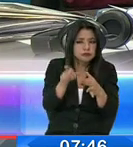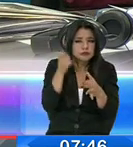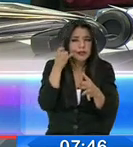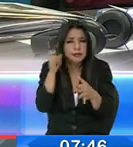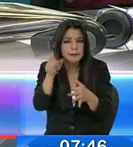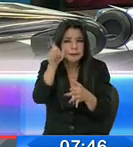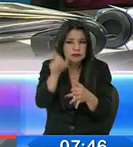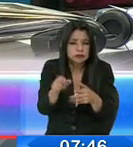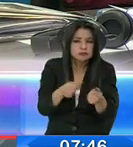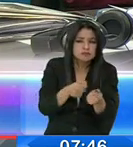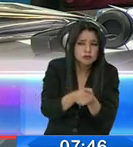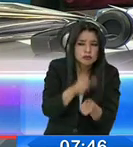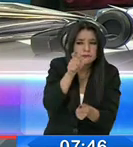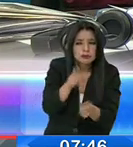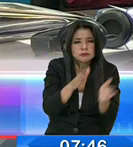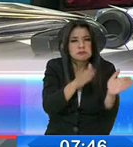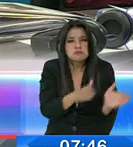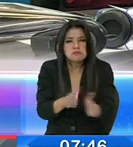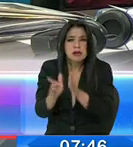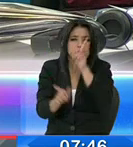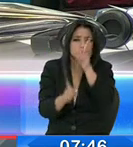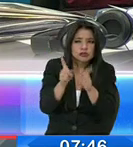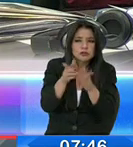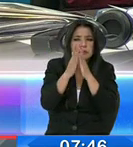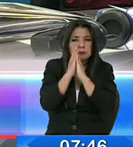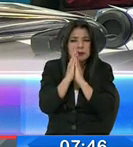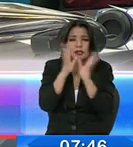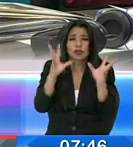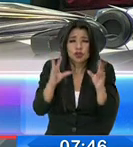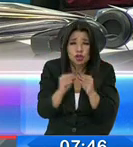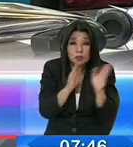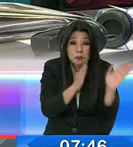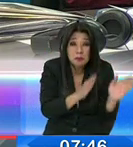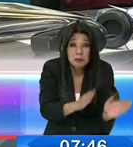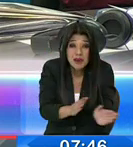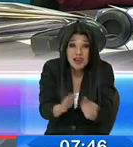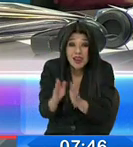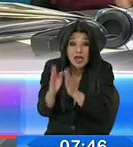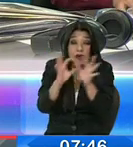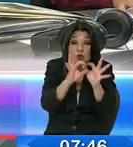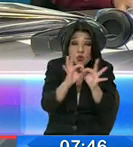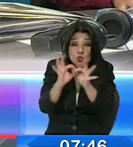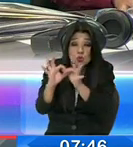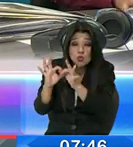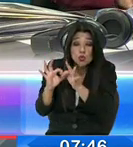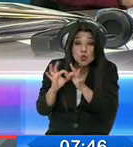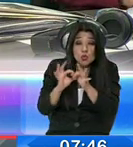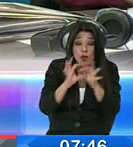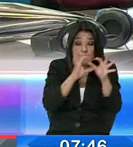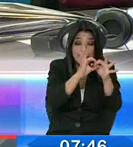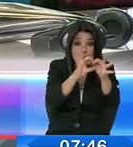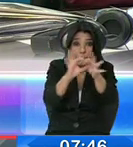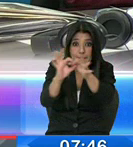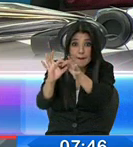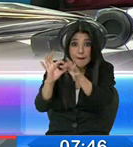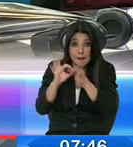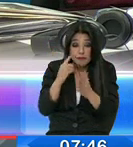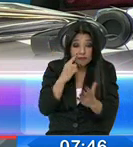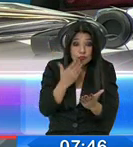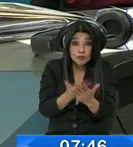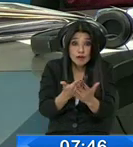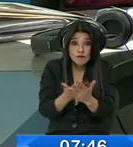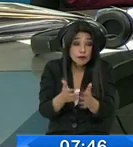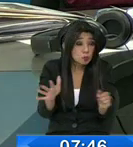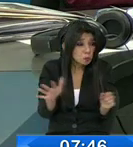realizados por esas personas esos hechos delictivos y que eso se ha demostrado fehacientemente con